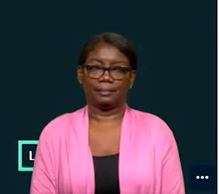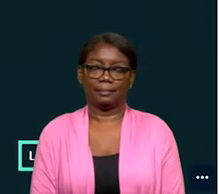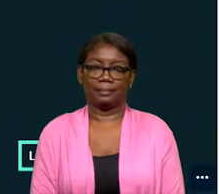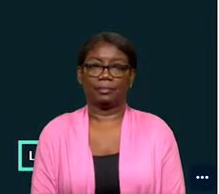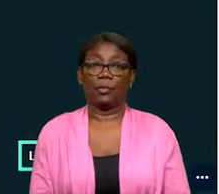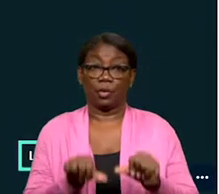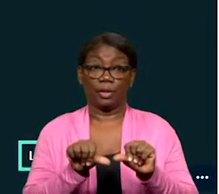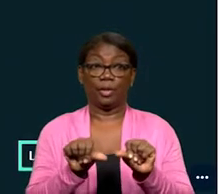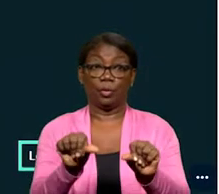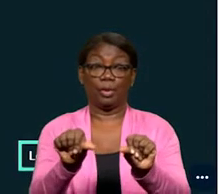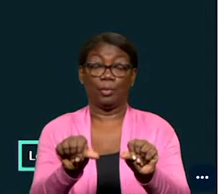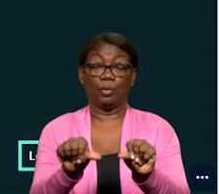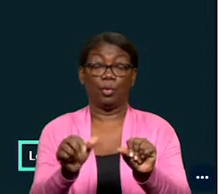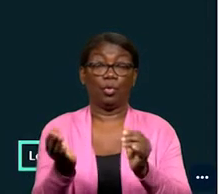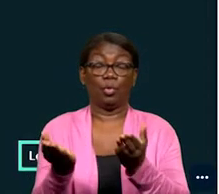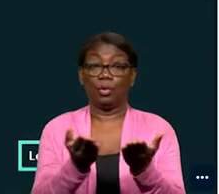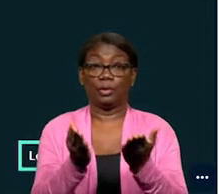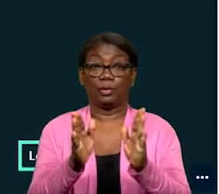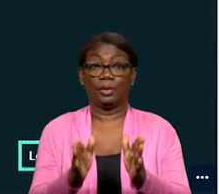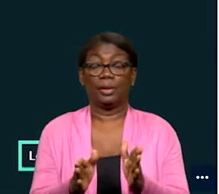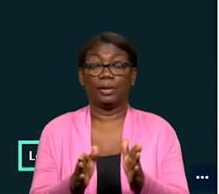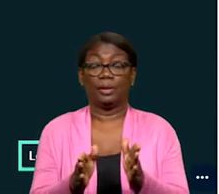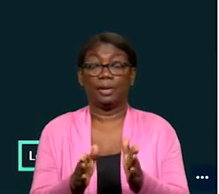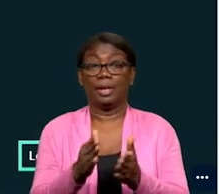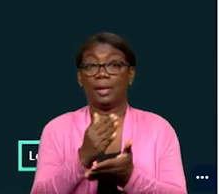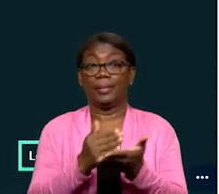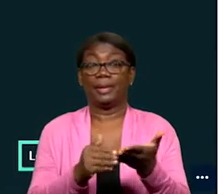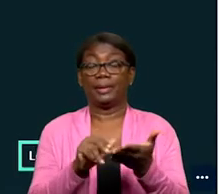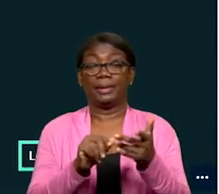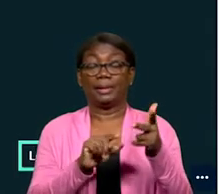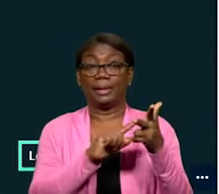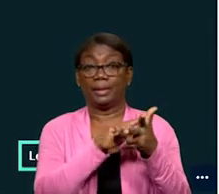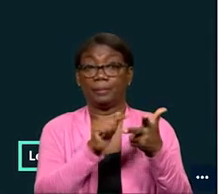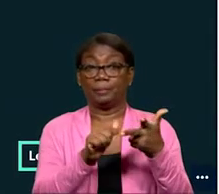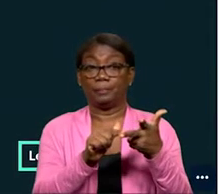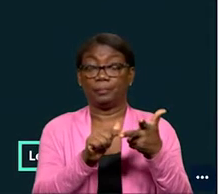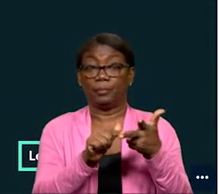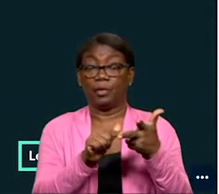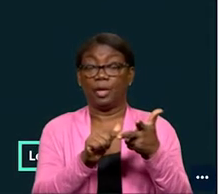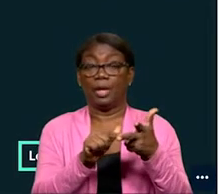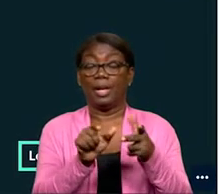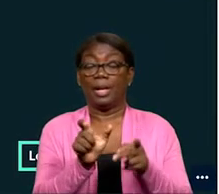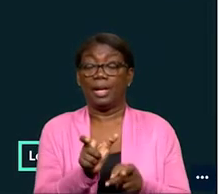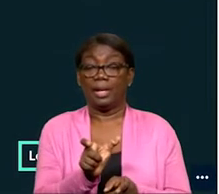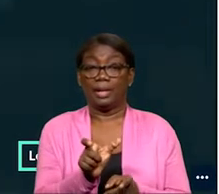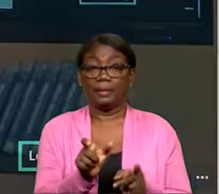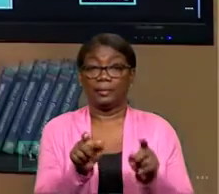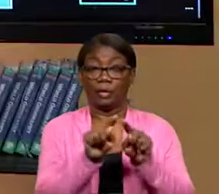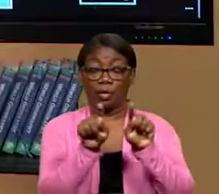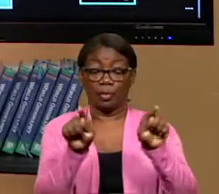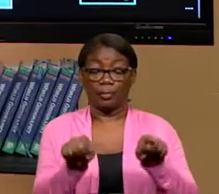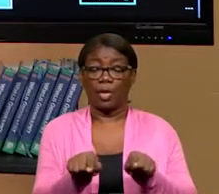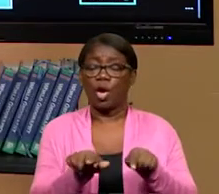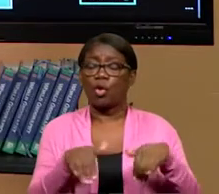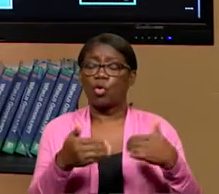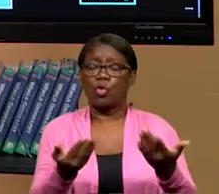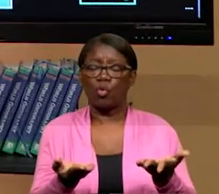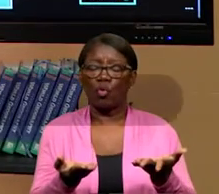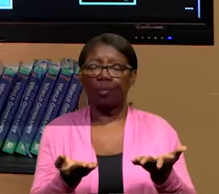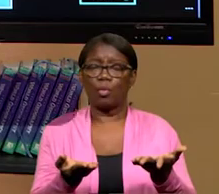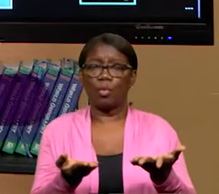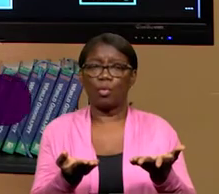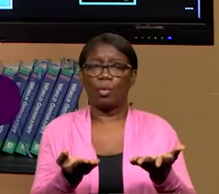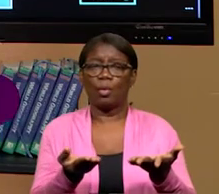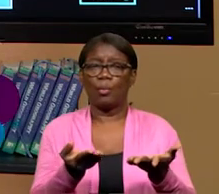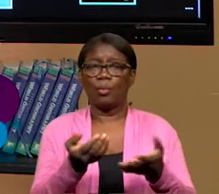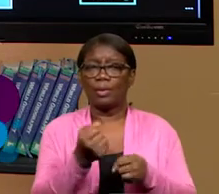Bien, seguimos chicos con la parte 3 que nos ofrece el funcionamiento de las tarjetas GSUS